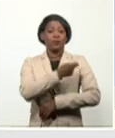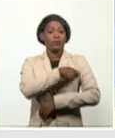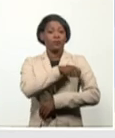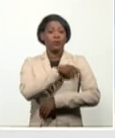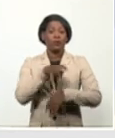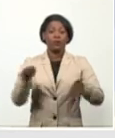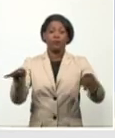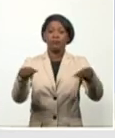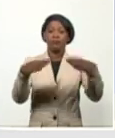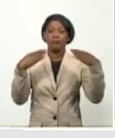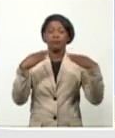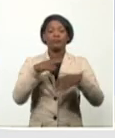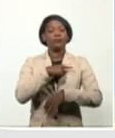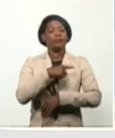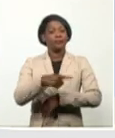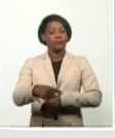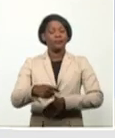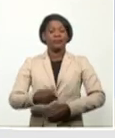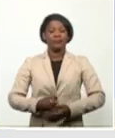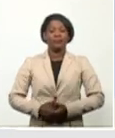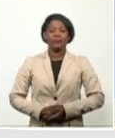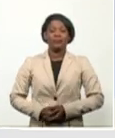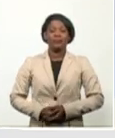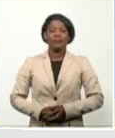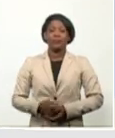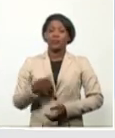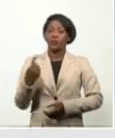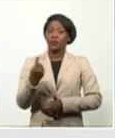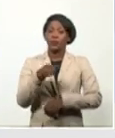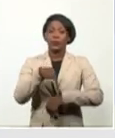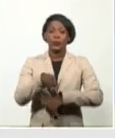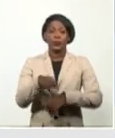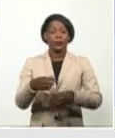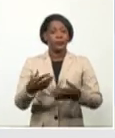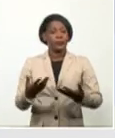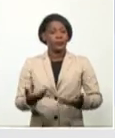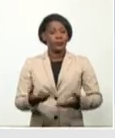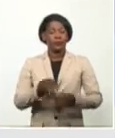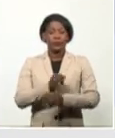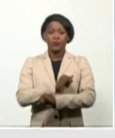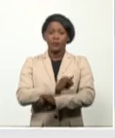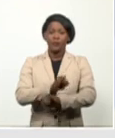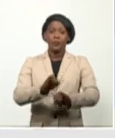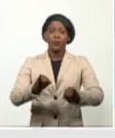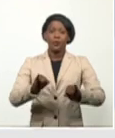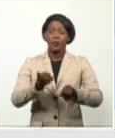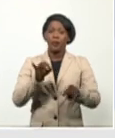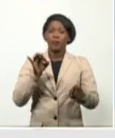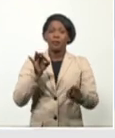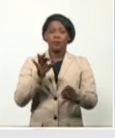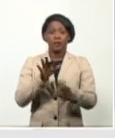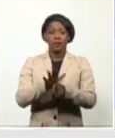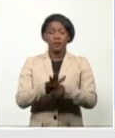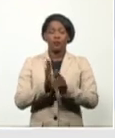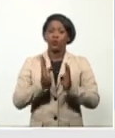las mañanas. Bueno, nosotros hoy comenzamos nuevamente sin fallecidos,